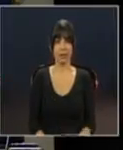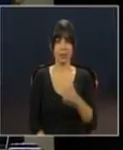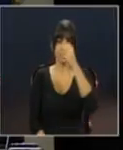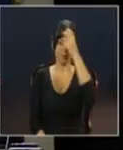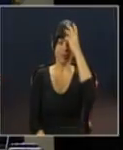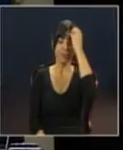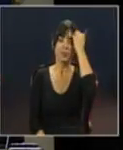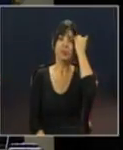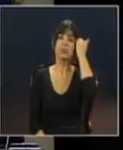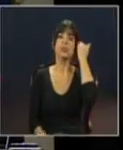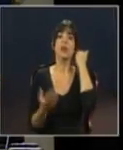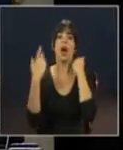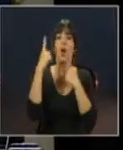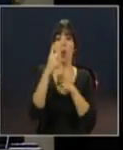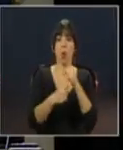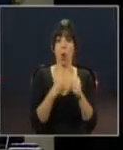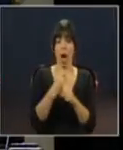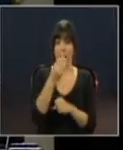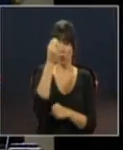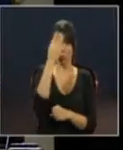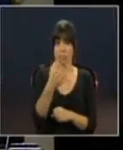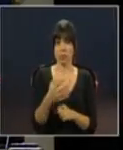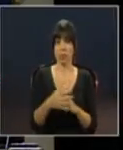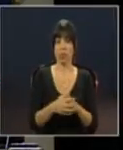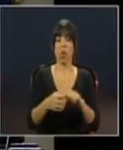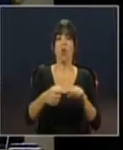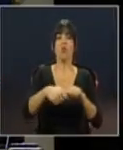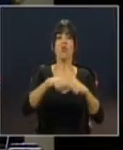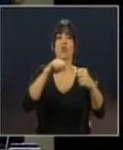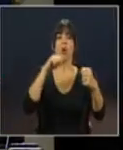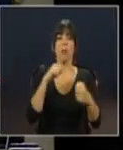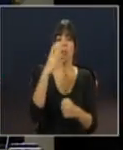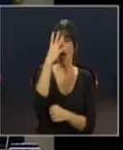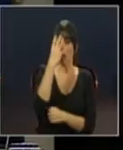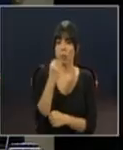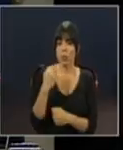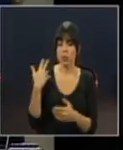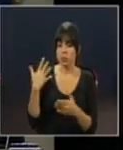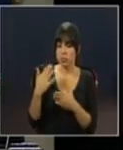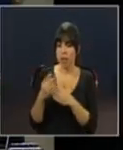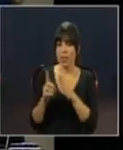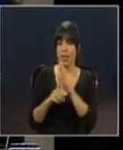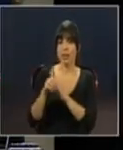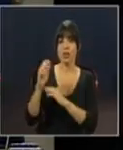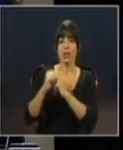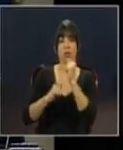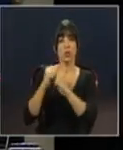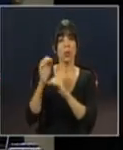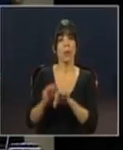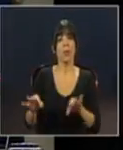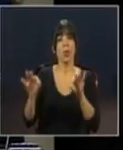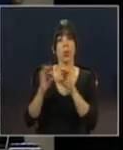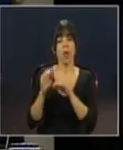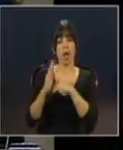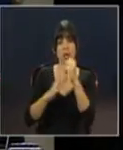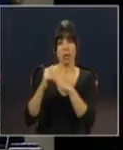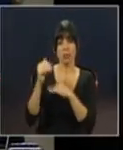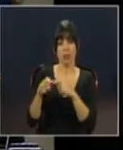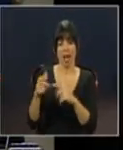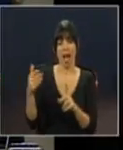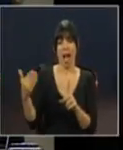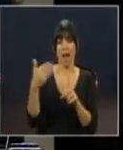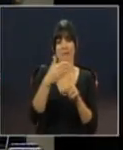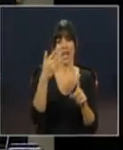Hace un año anuncié que romperíamos con el adormecimiento en el desarrollo de obras de infraestructura importantes que inciden en